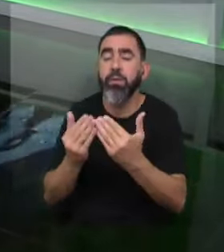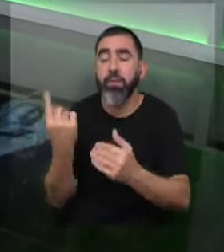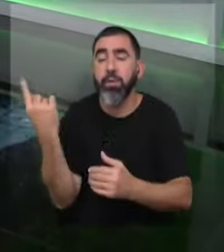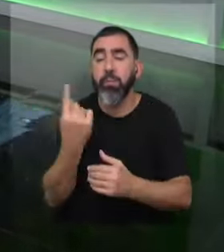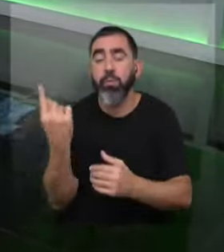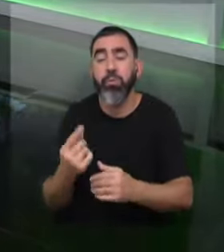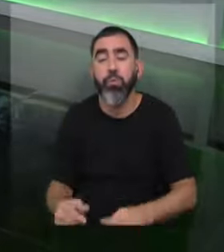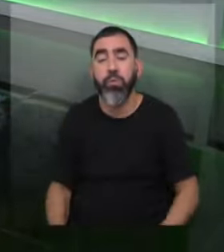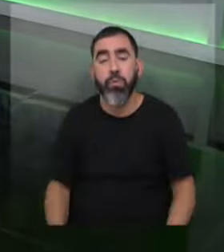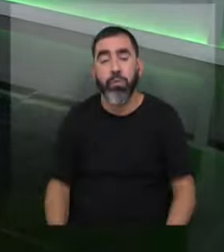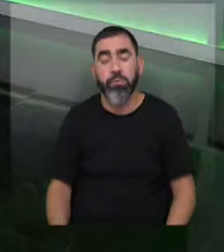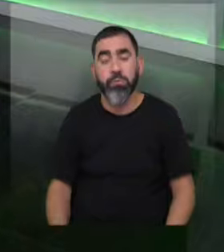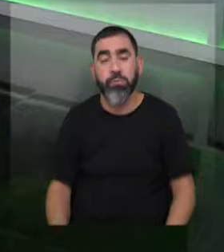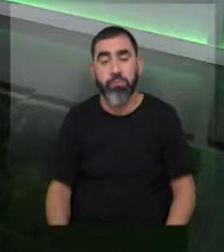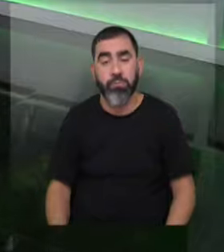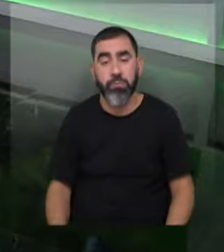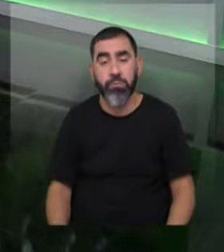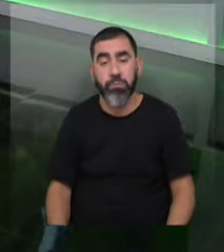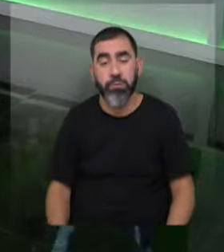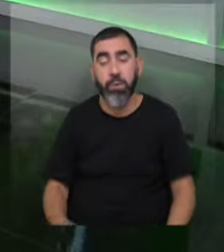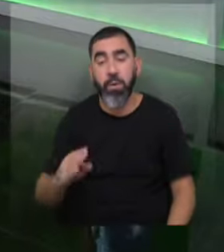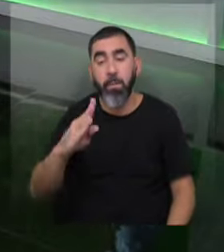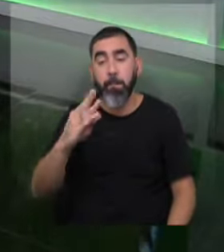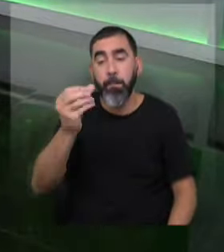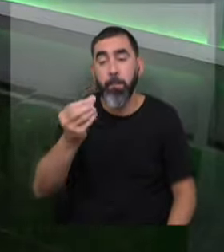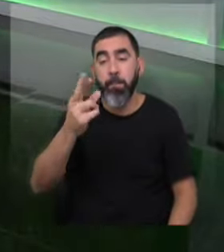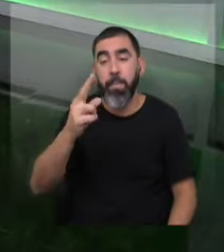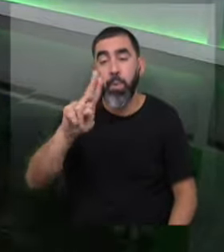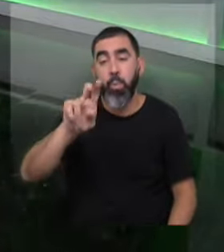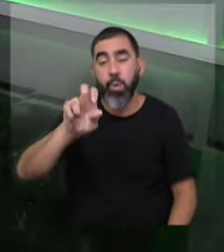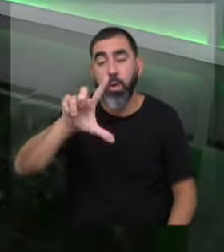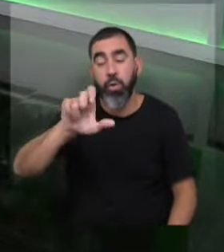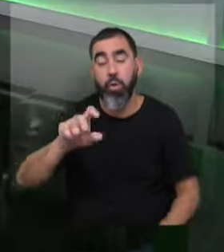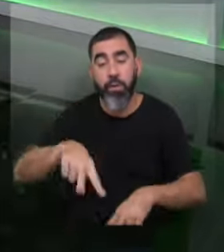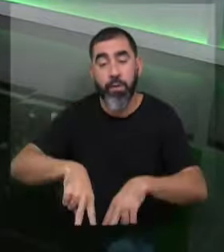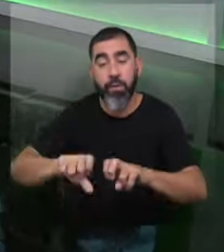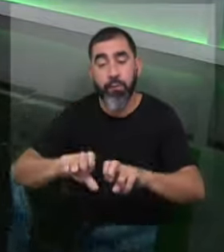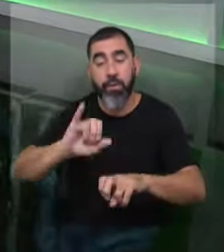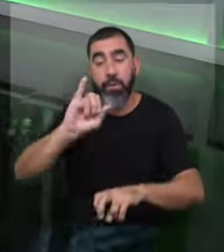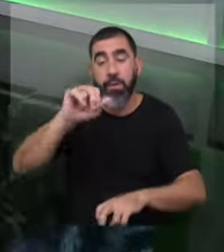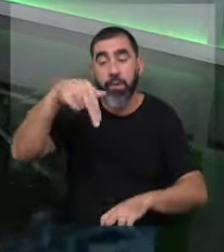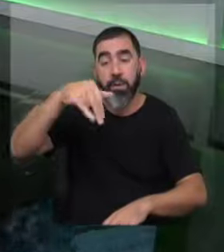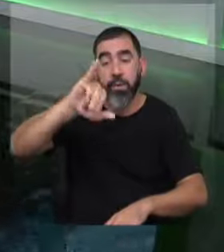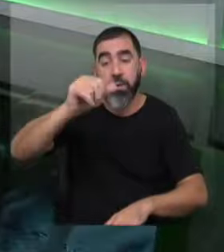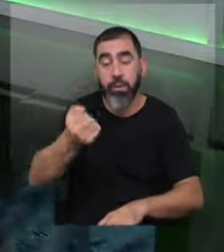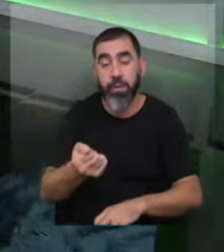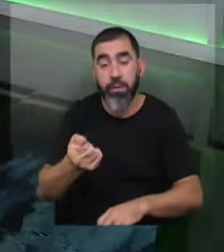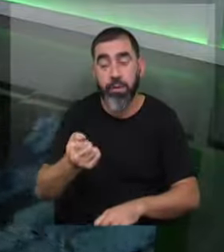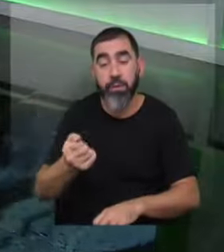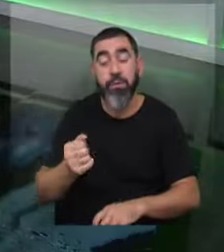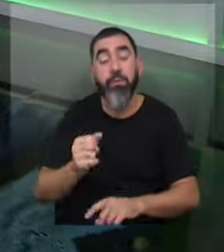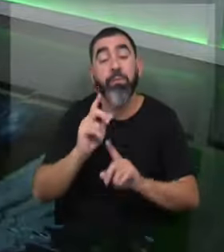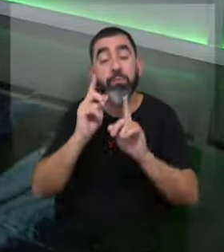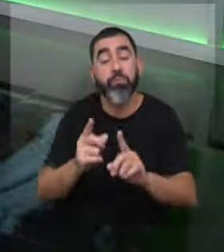minutos y esta comunicación virtual a José Paruelo, quien es investigador principal referente de LINEA, Instituto Nacional de Investigación Agropecuario, y